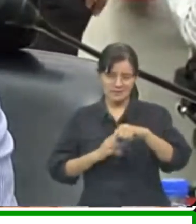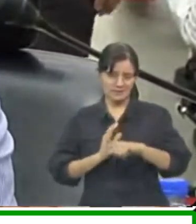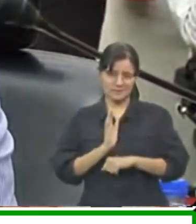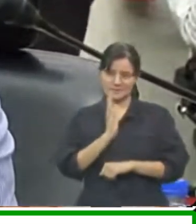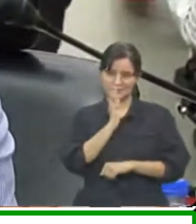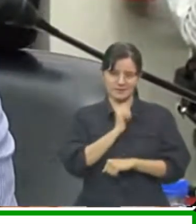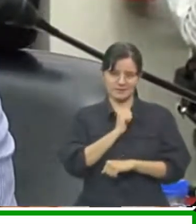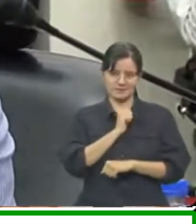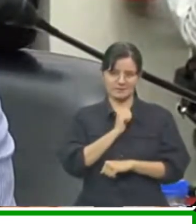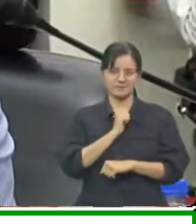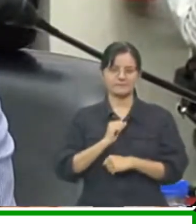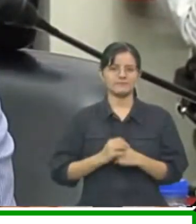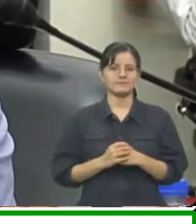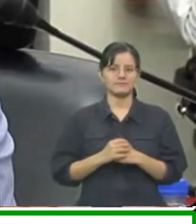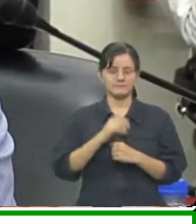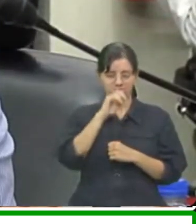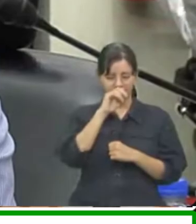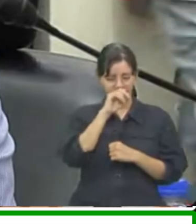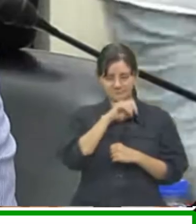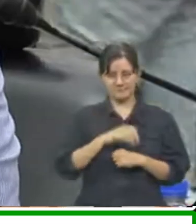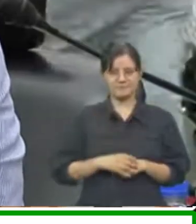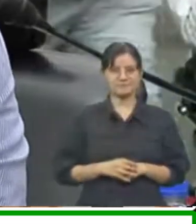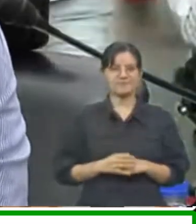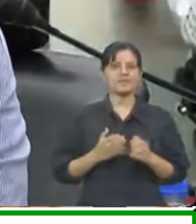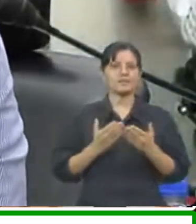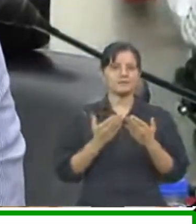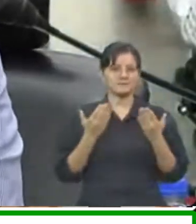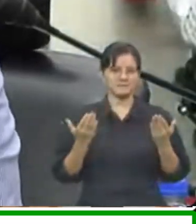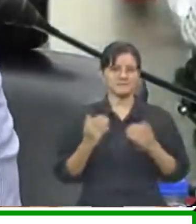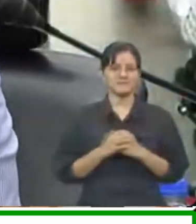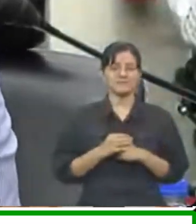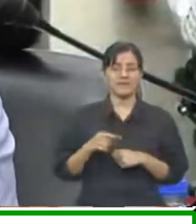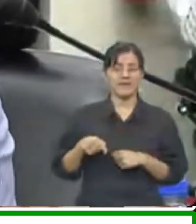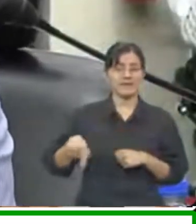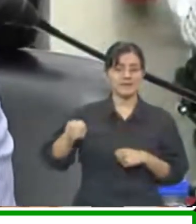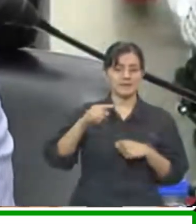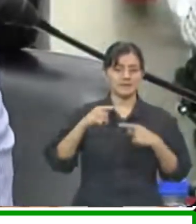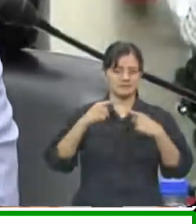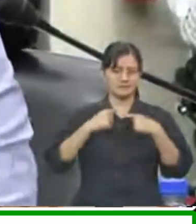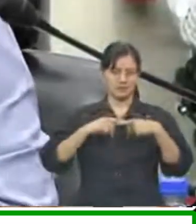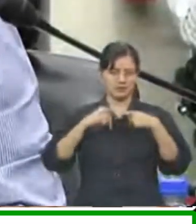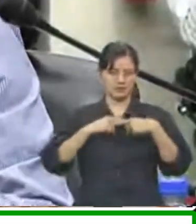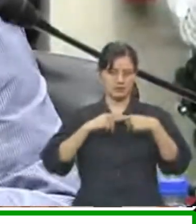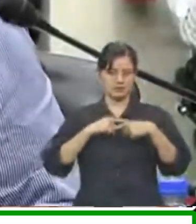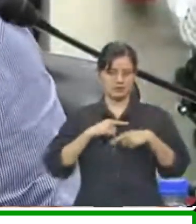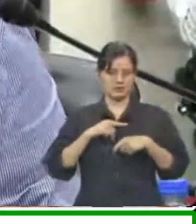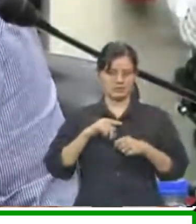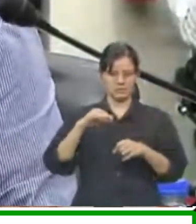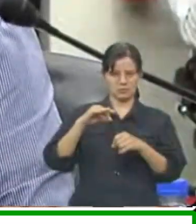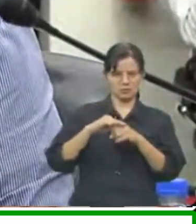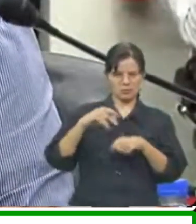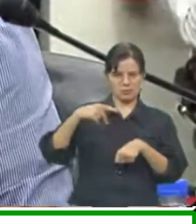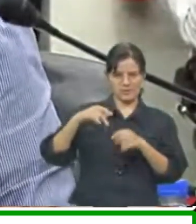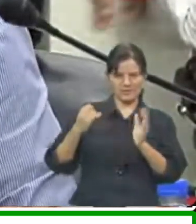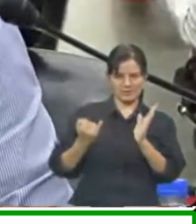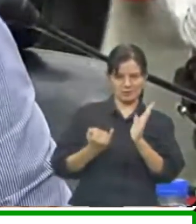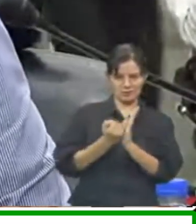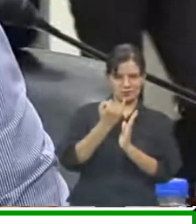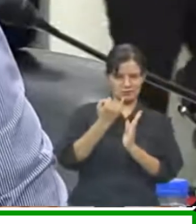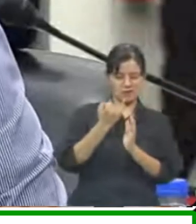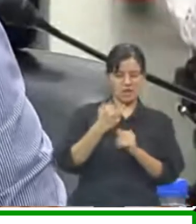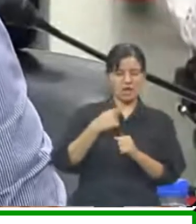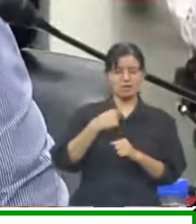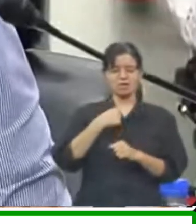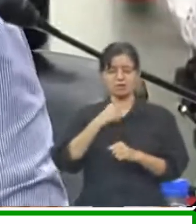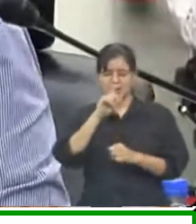lo que no podemos interpretar es algo que el pueblo no dijo. La aplicación de la fórmula deriva de los